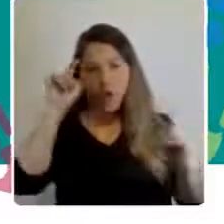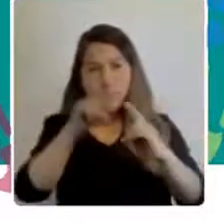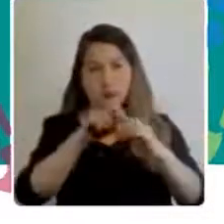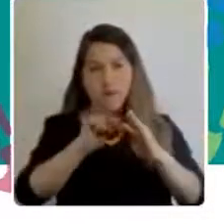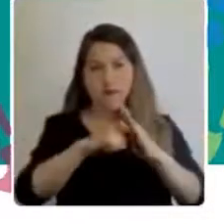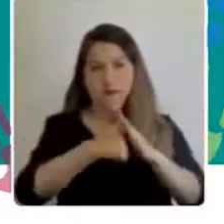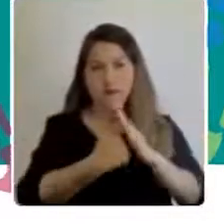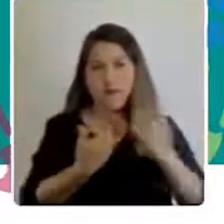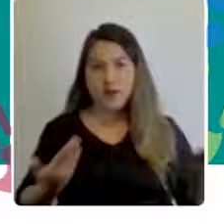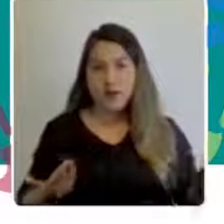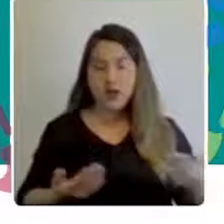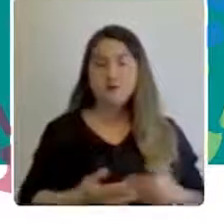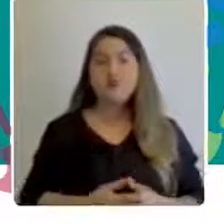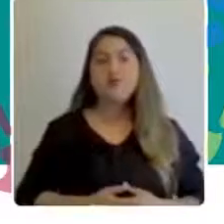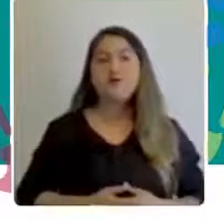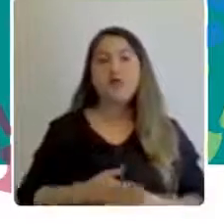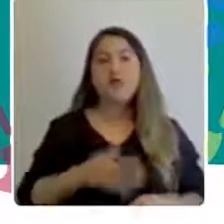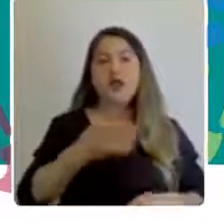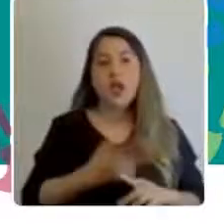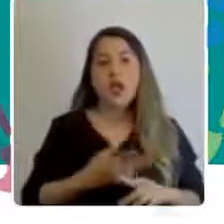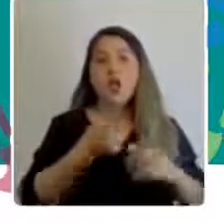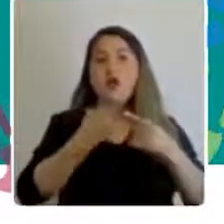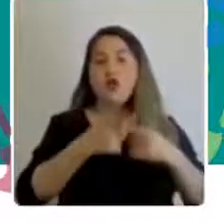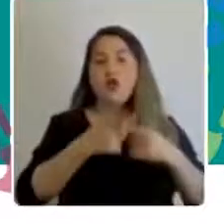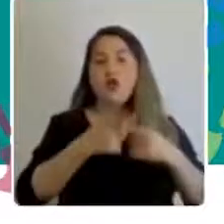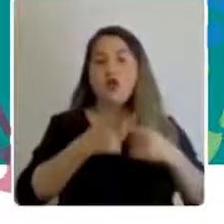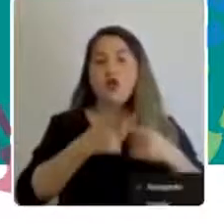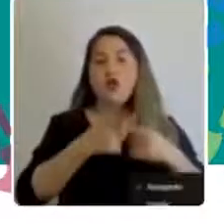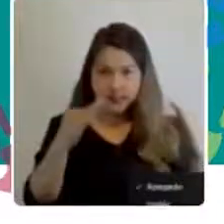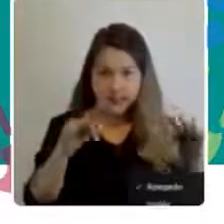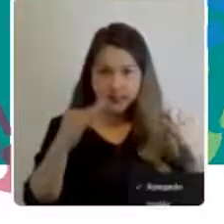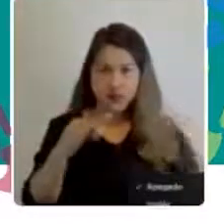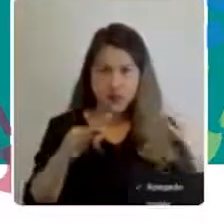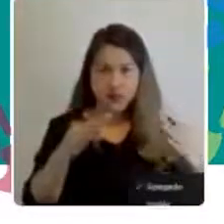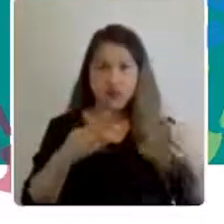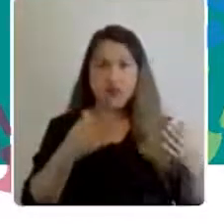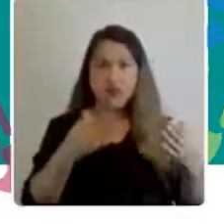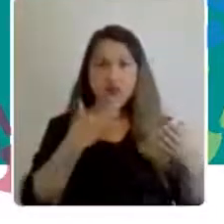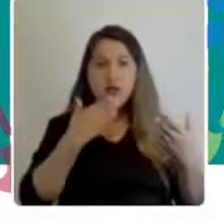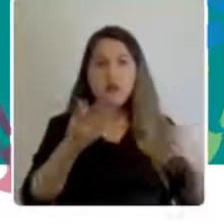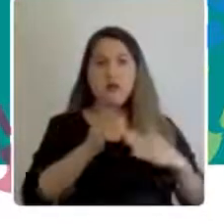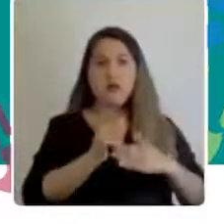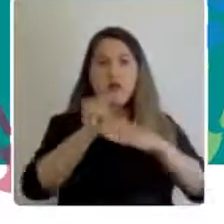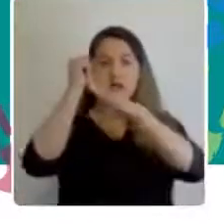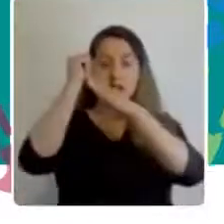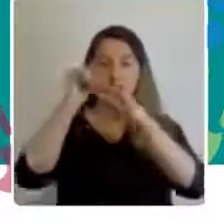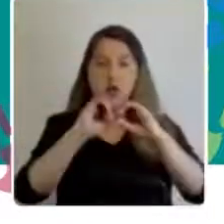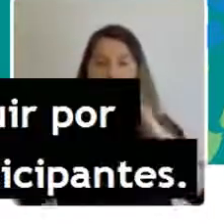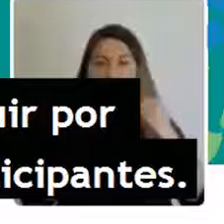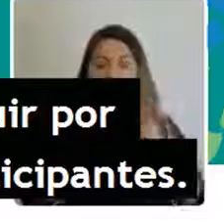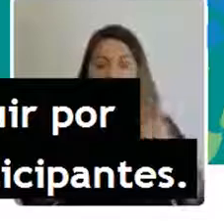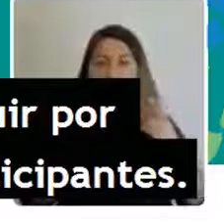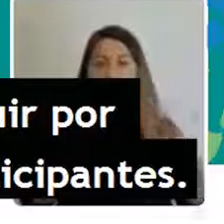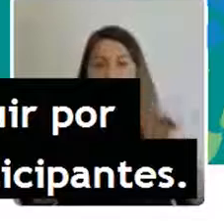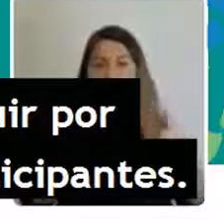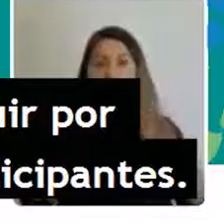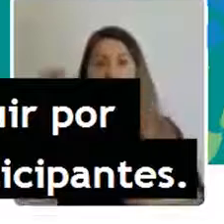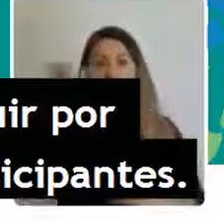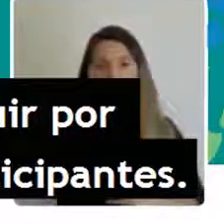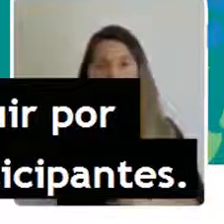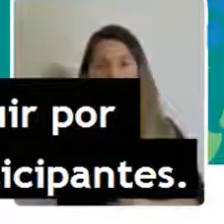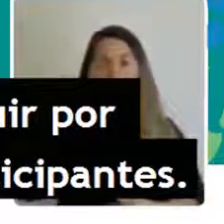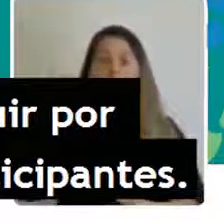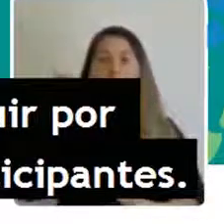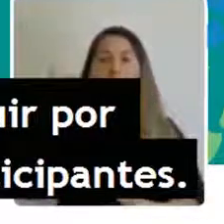Hay varias otras felicitaciones para Doménica Tarullo, además por liderar organizaciones en Europa, en Italia, es